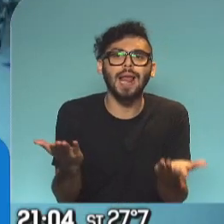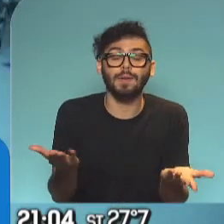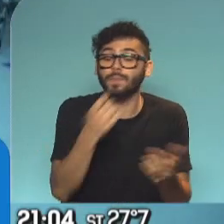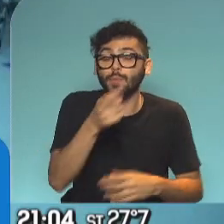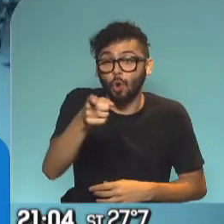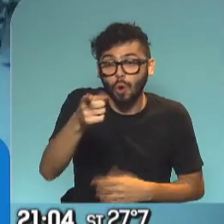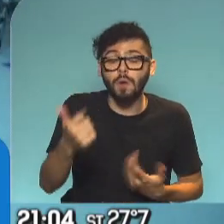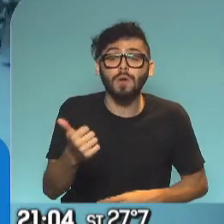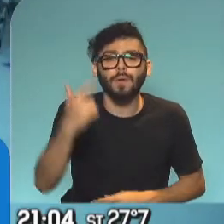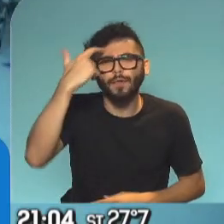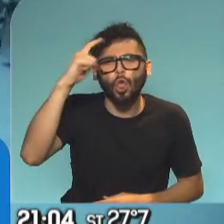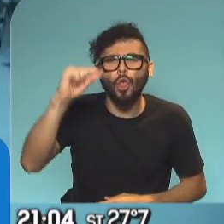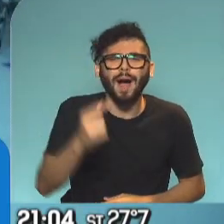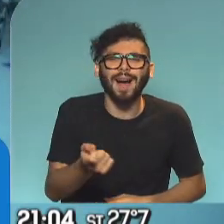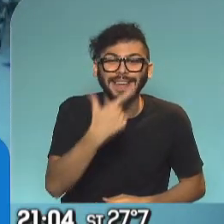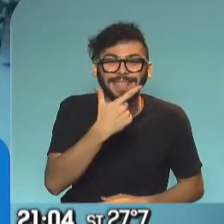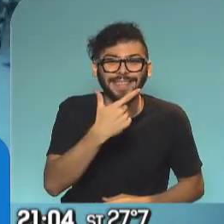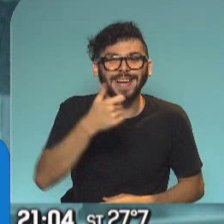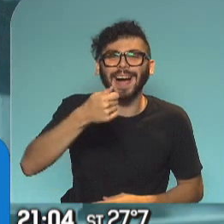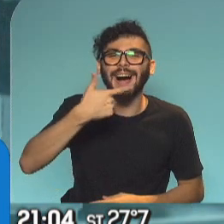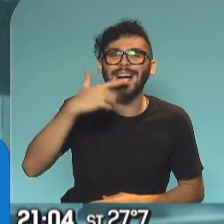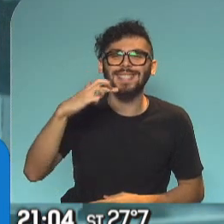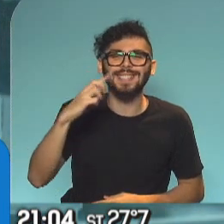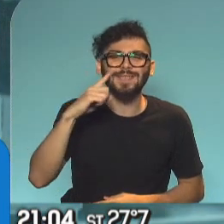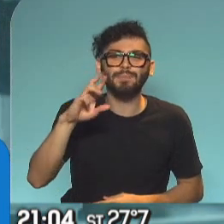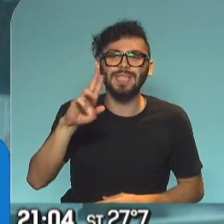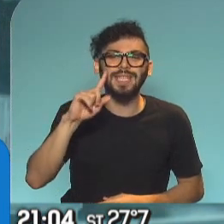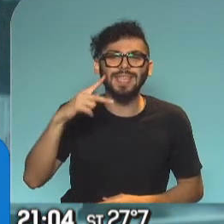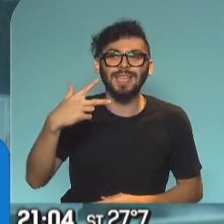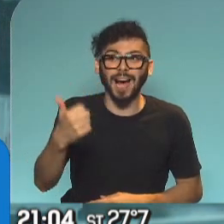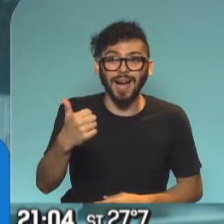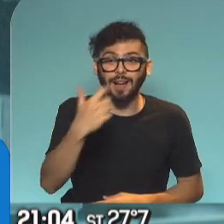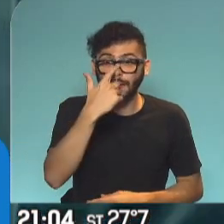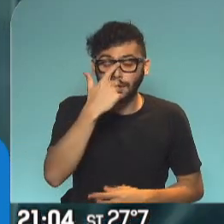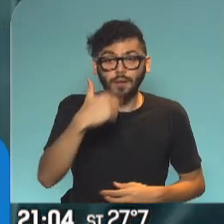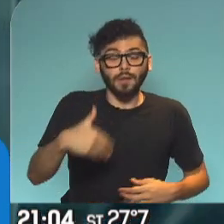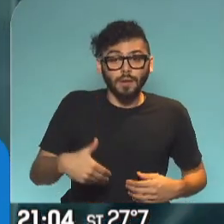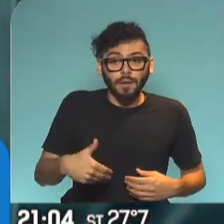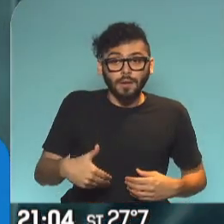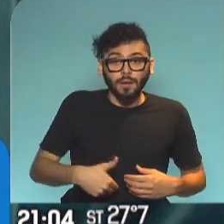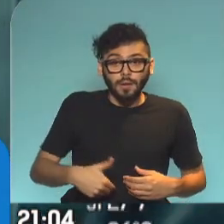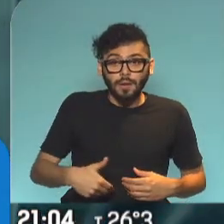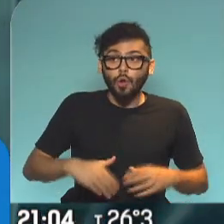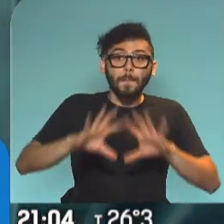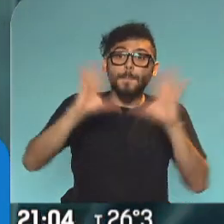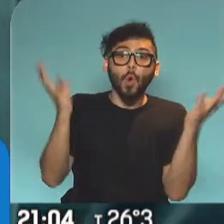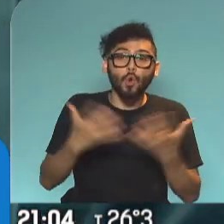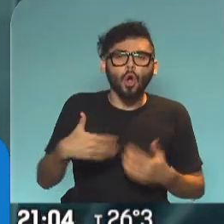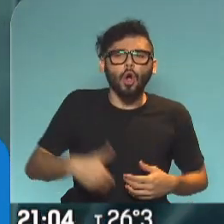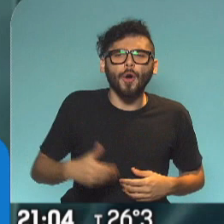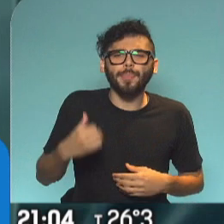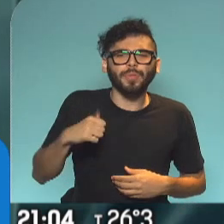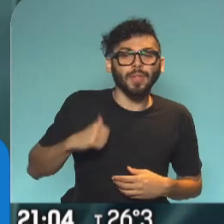aspirina seguramente, ¿sí? La mayor cantidad de hemorragias digestivas graves que se produce en el mundo está